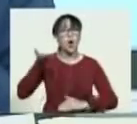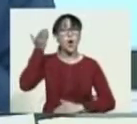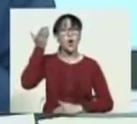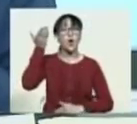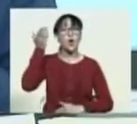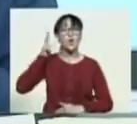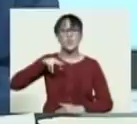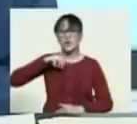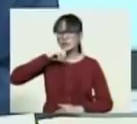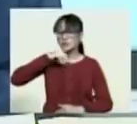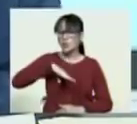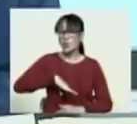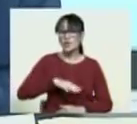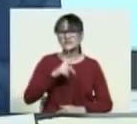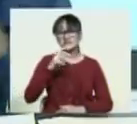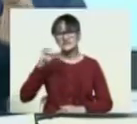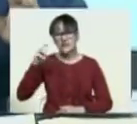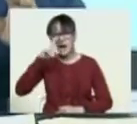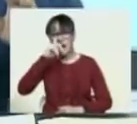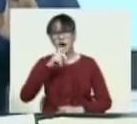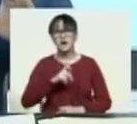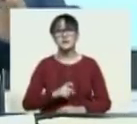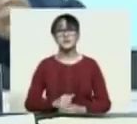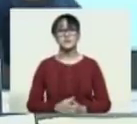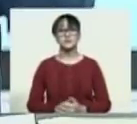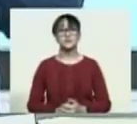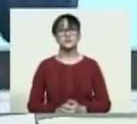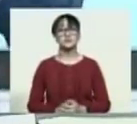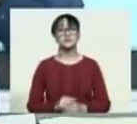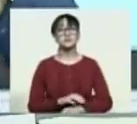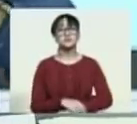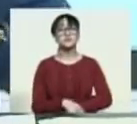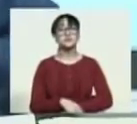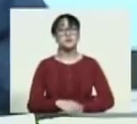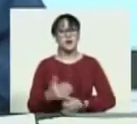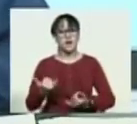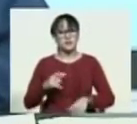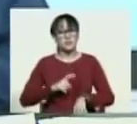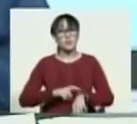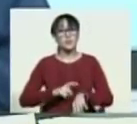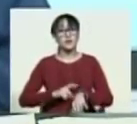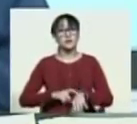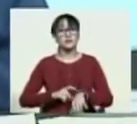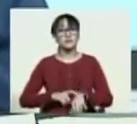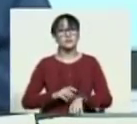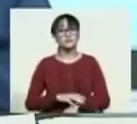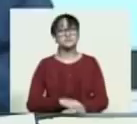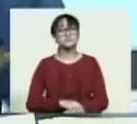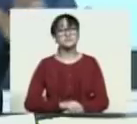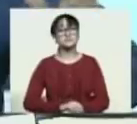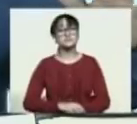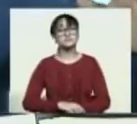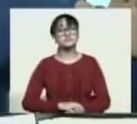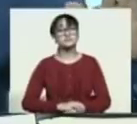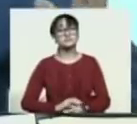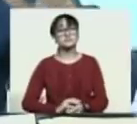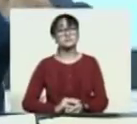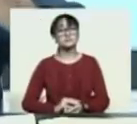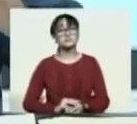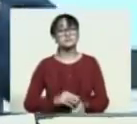hayamos conocido en 100 años, en este momento. Es un complot